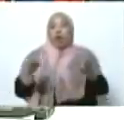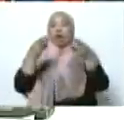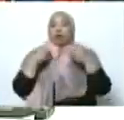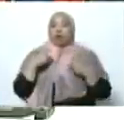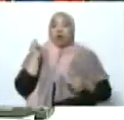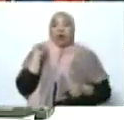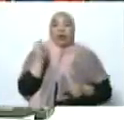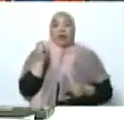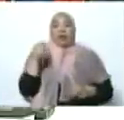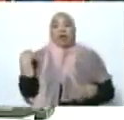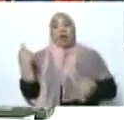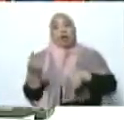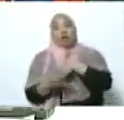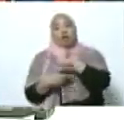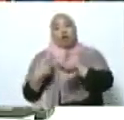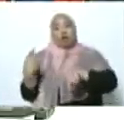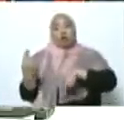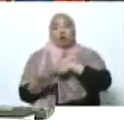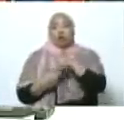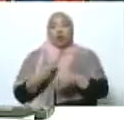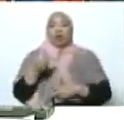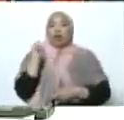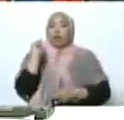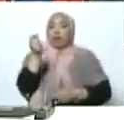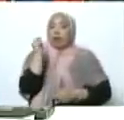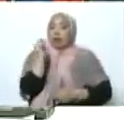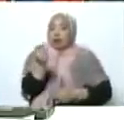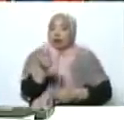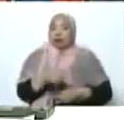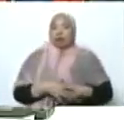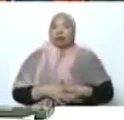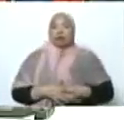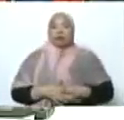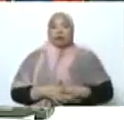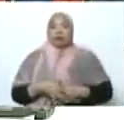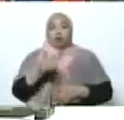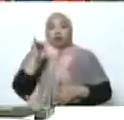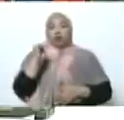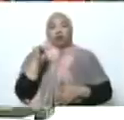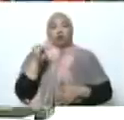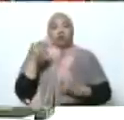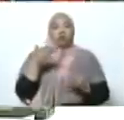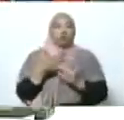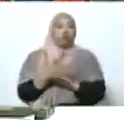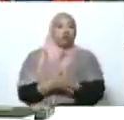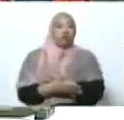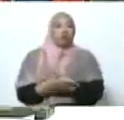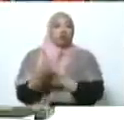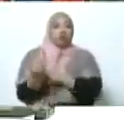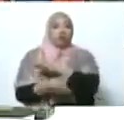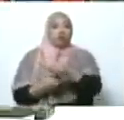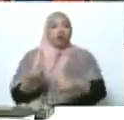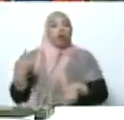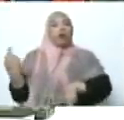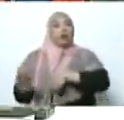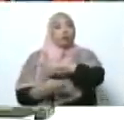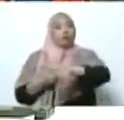tarea revolucionaria. Las tareas revolucionarias tienen que ver con la esencia de la